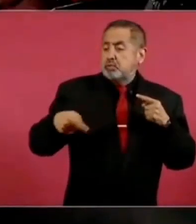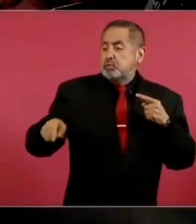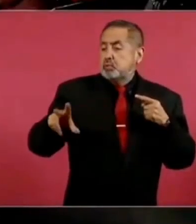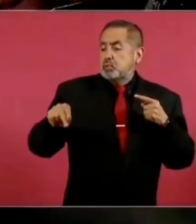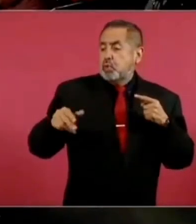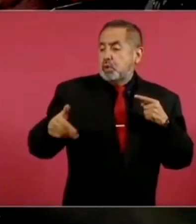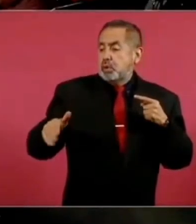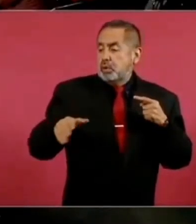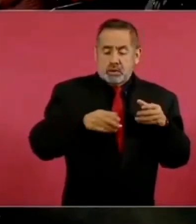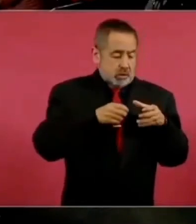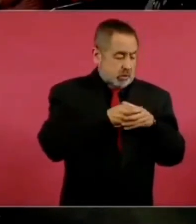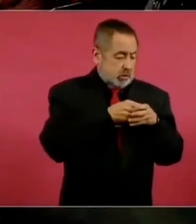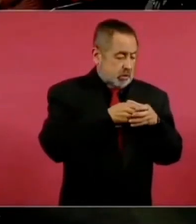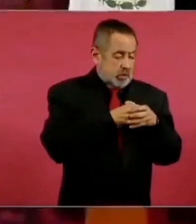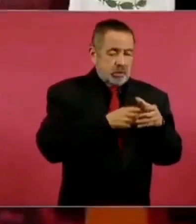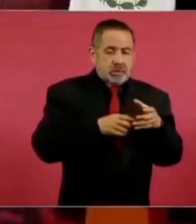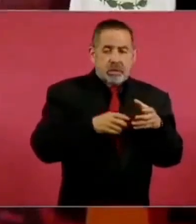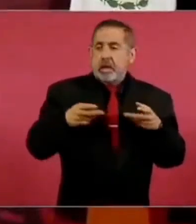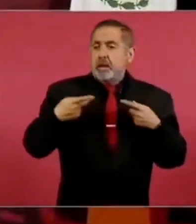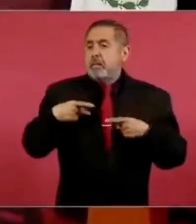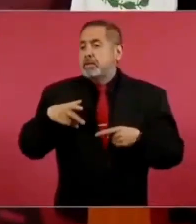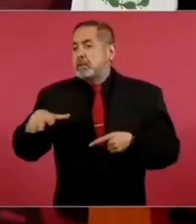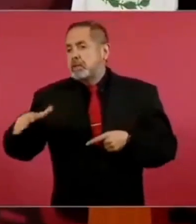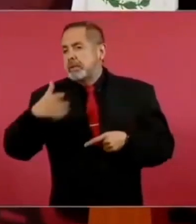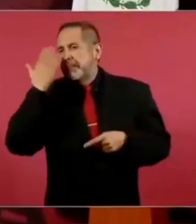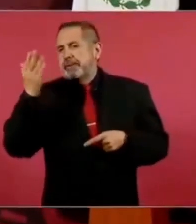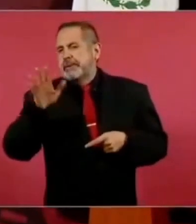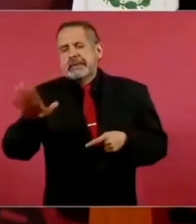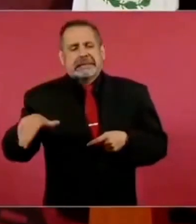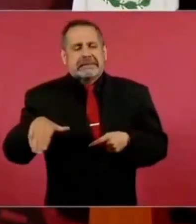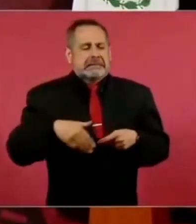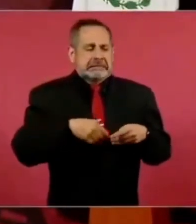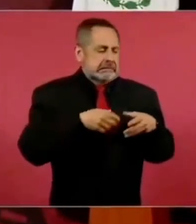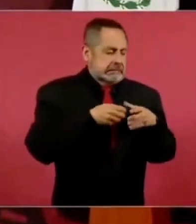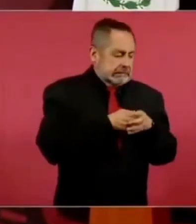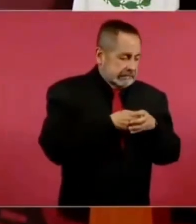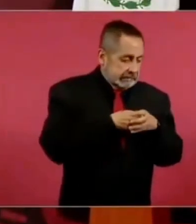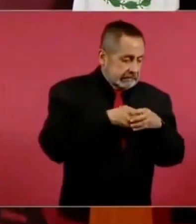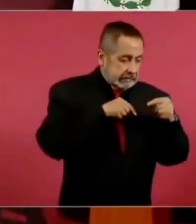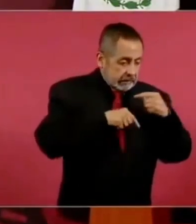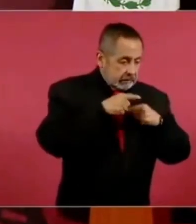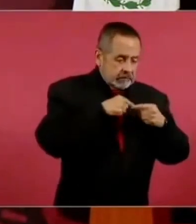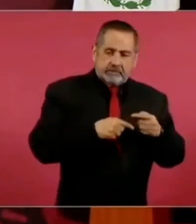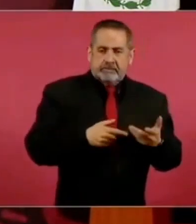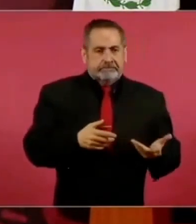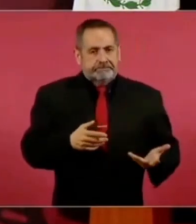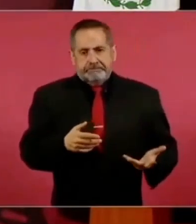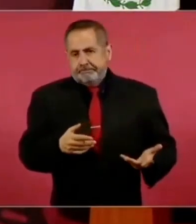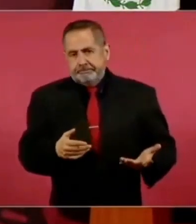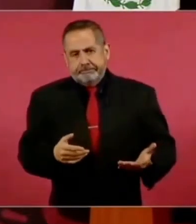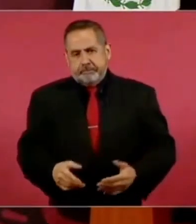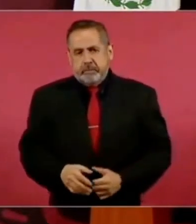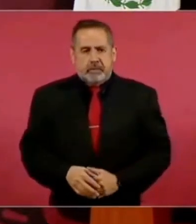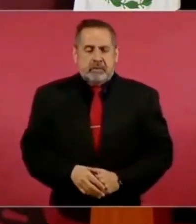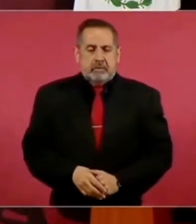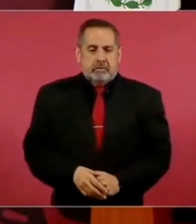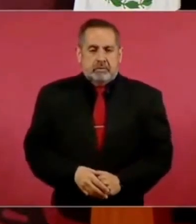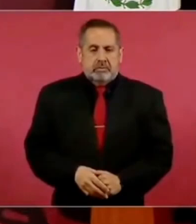arriba el pueblo no existe para ellos